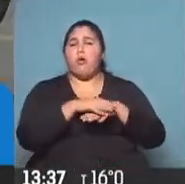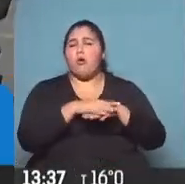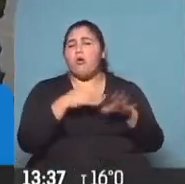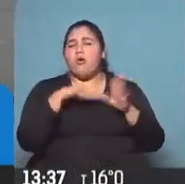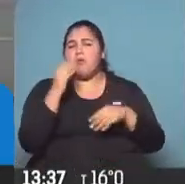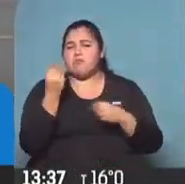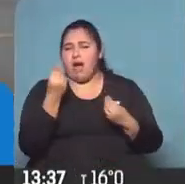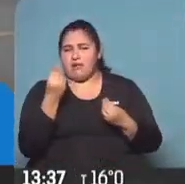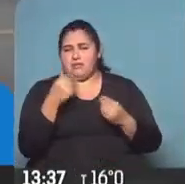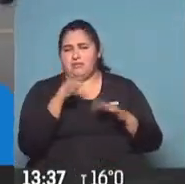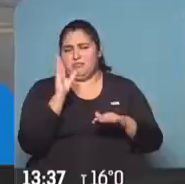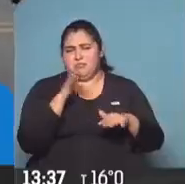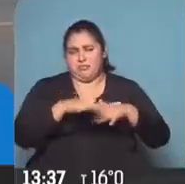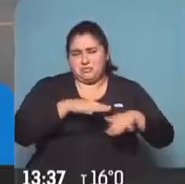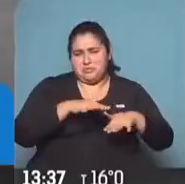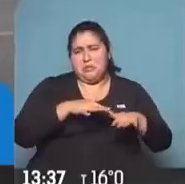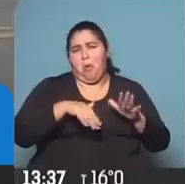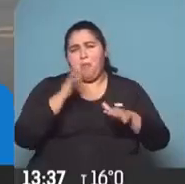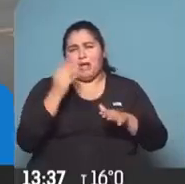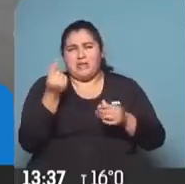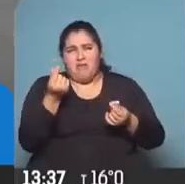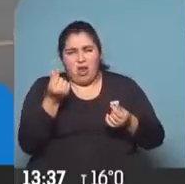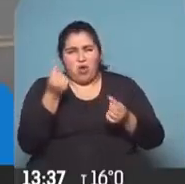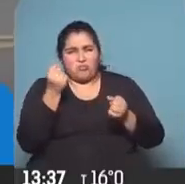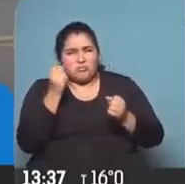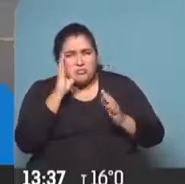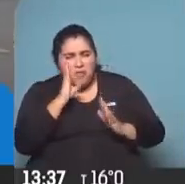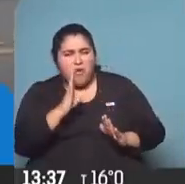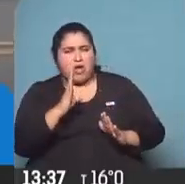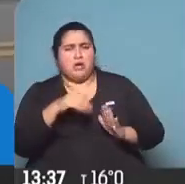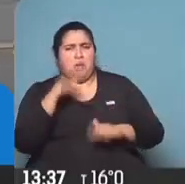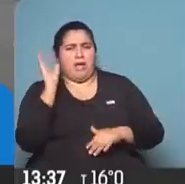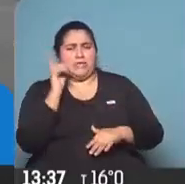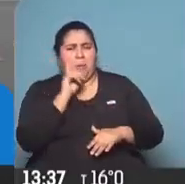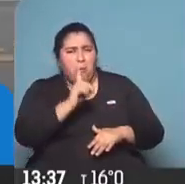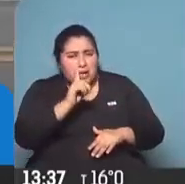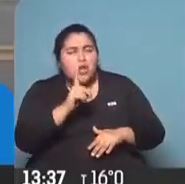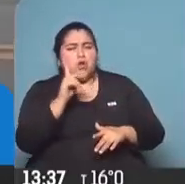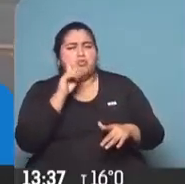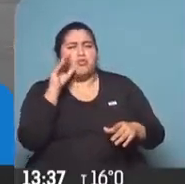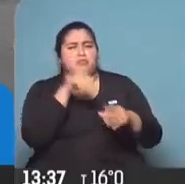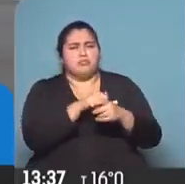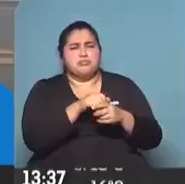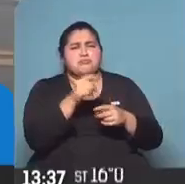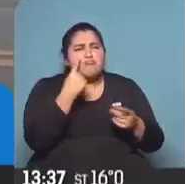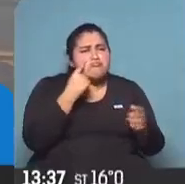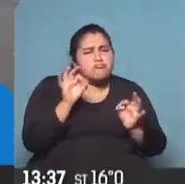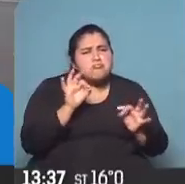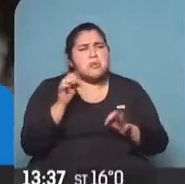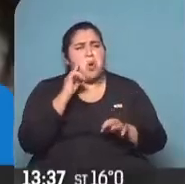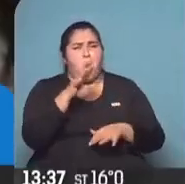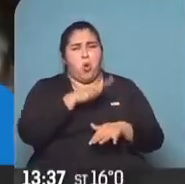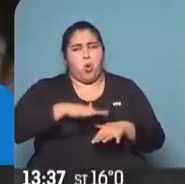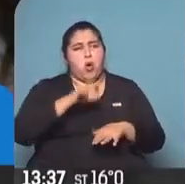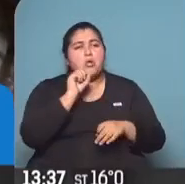a exigir sus operativas de más maneras y goles implican un alto riesgo ya sea por las artísticas del lugar donde se